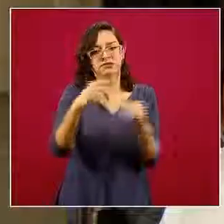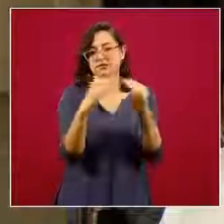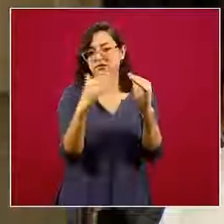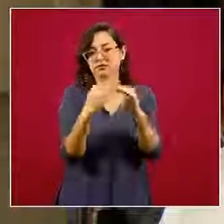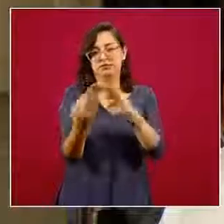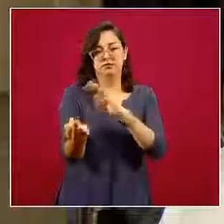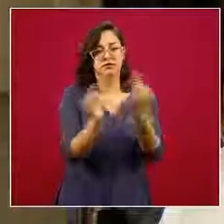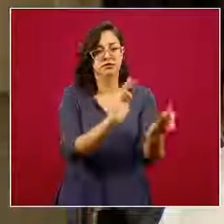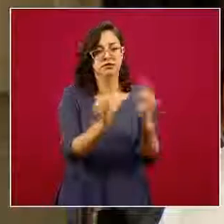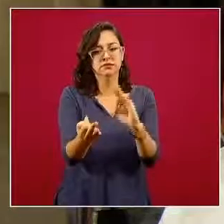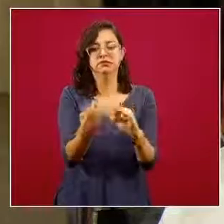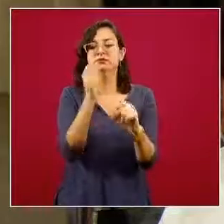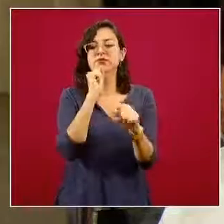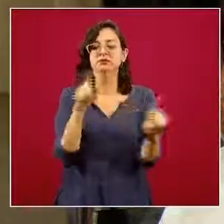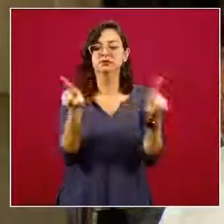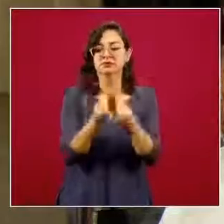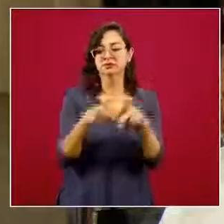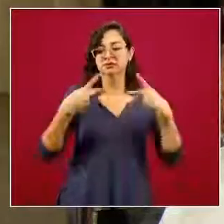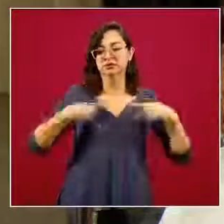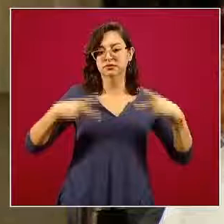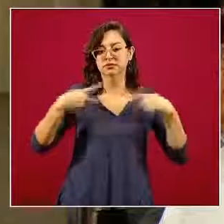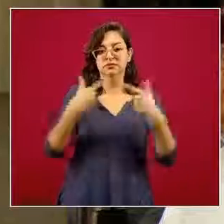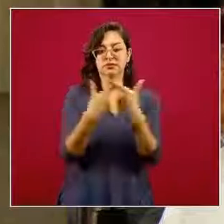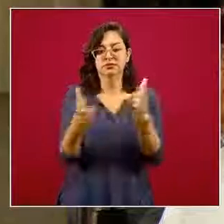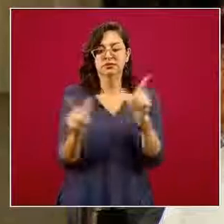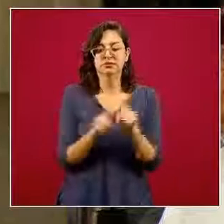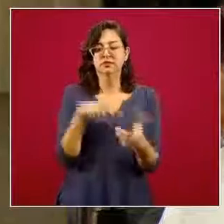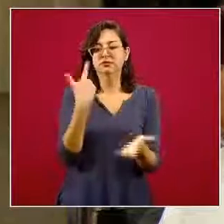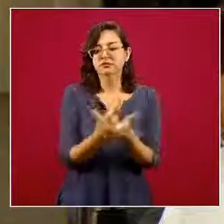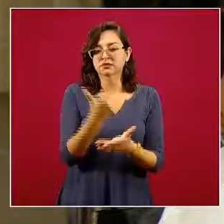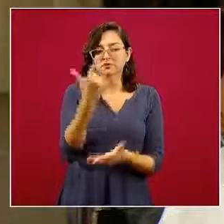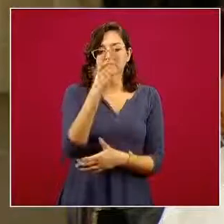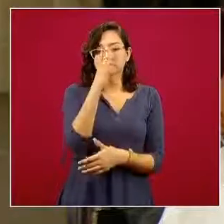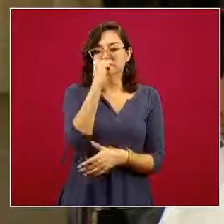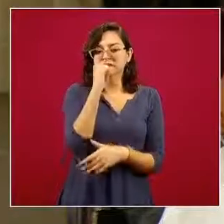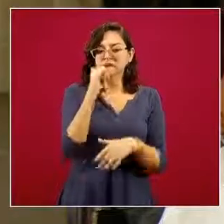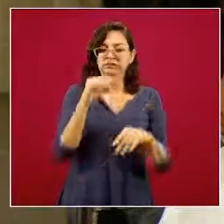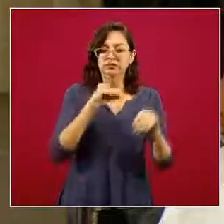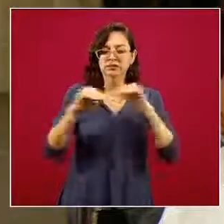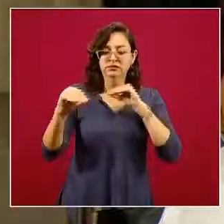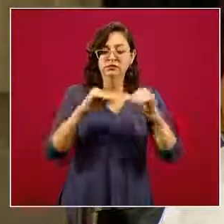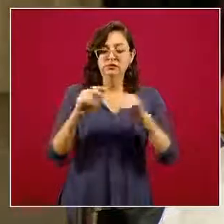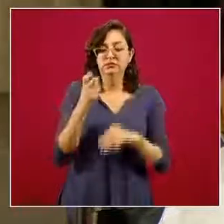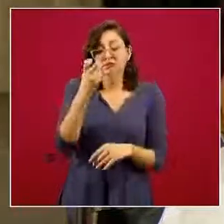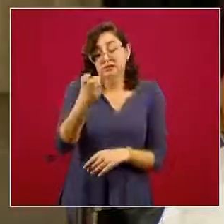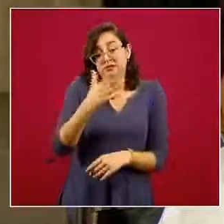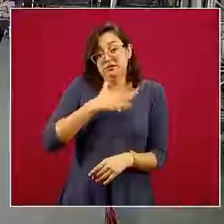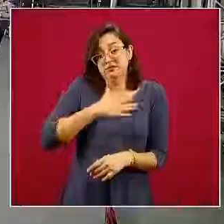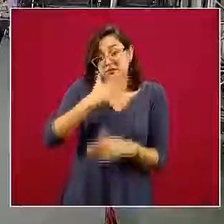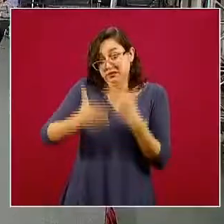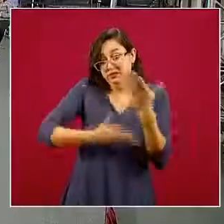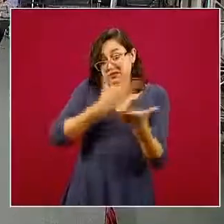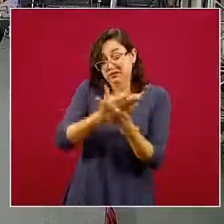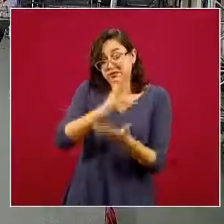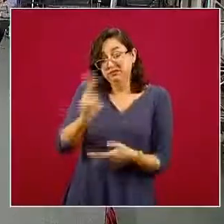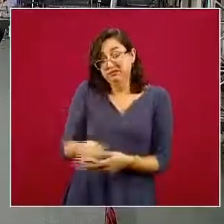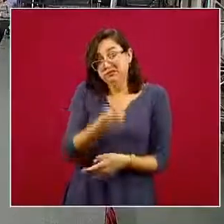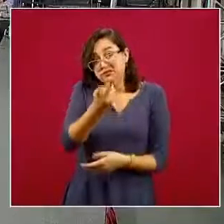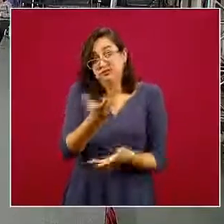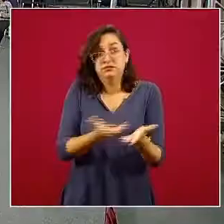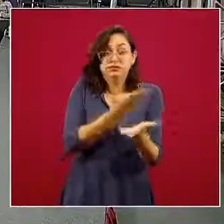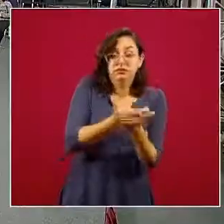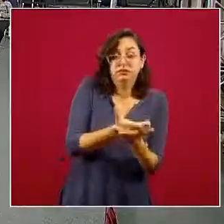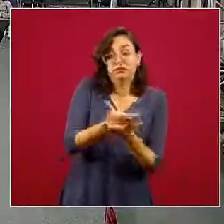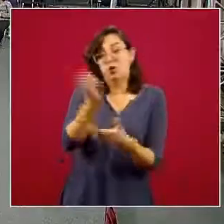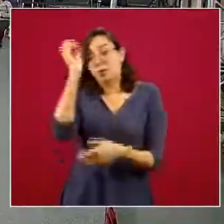casa, sobre todo la gente que es grupo de riesgo que no se puede muchas veces movilizar. Entonces, esa es como la pregunta y la inquietud.